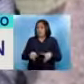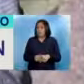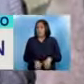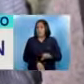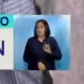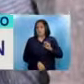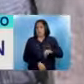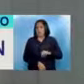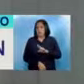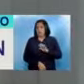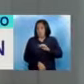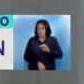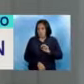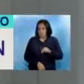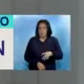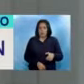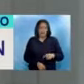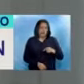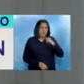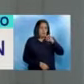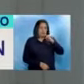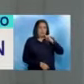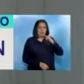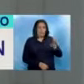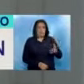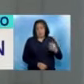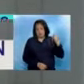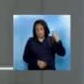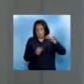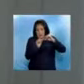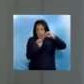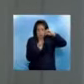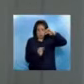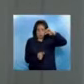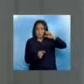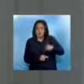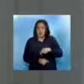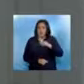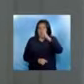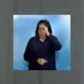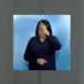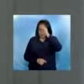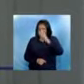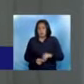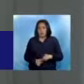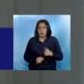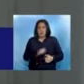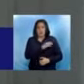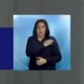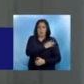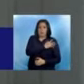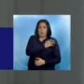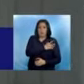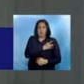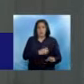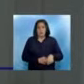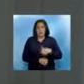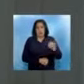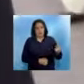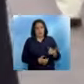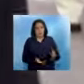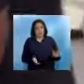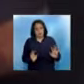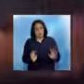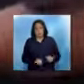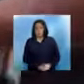San Ramón, Chanchamayo. La chica tiene una conexión en la columna, el muchacho en la clavícula y la otra, no está